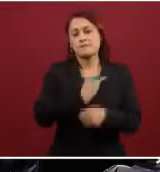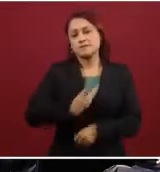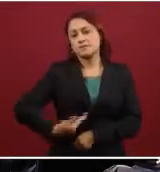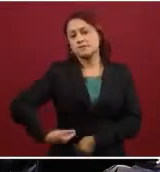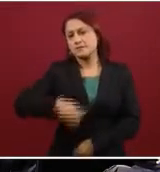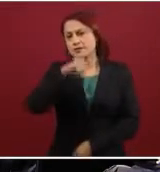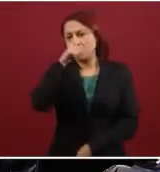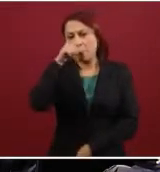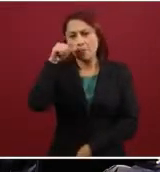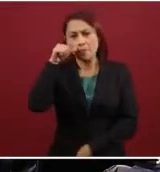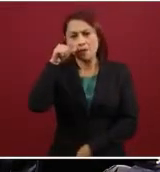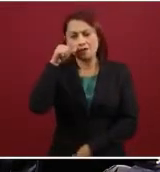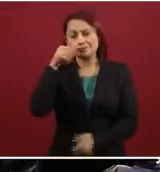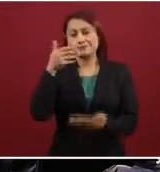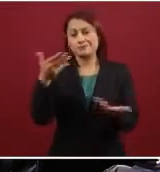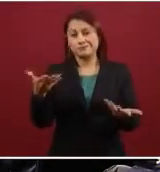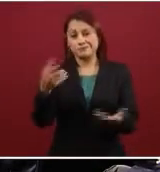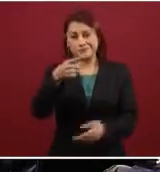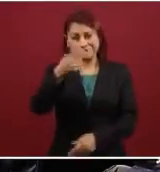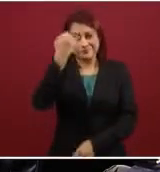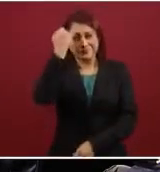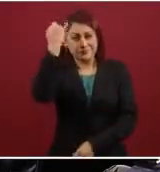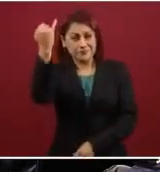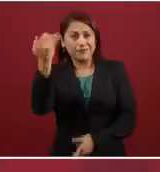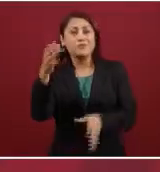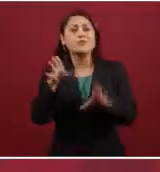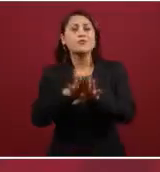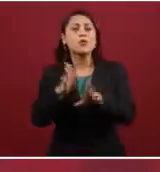cómo tenía él que conciliar.